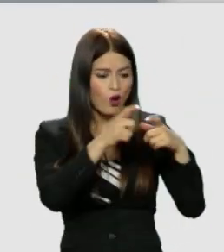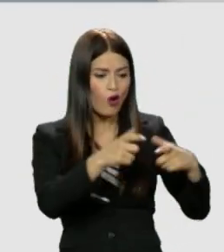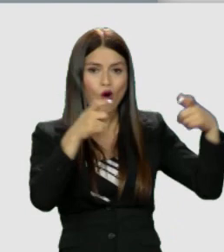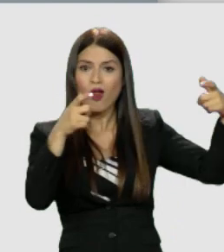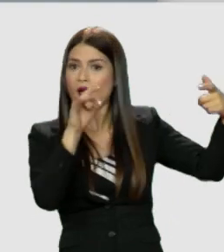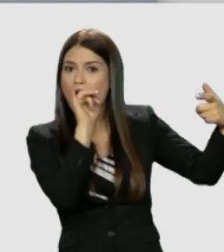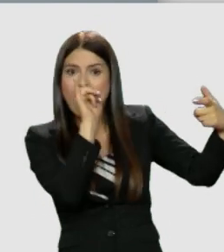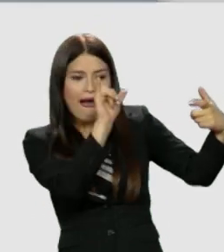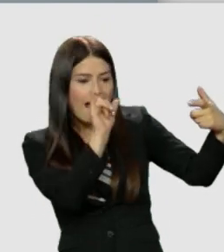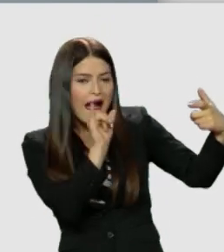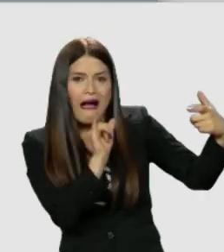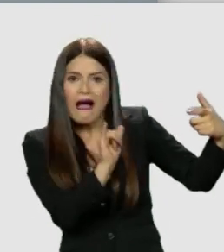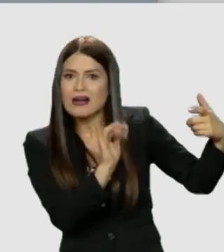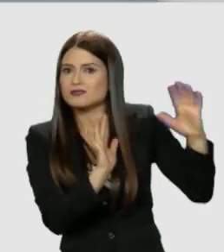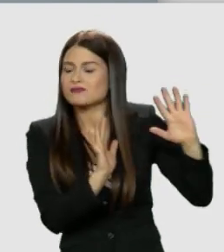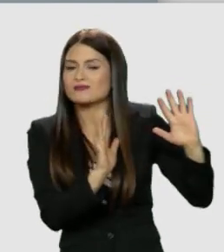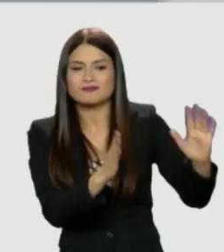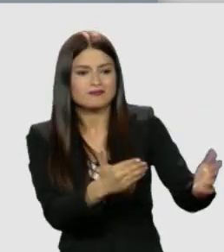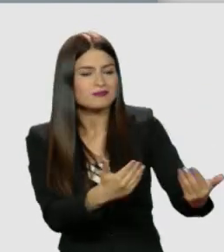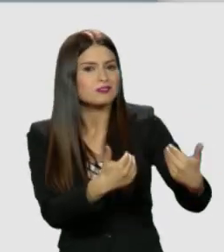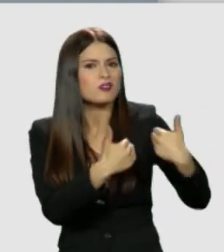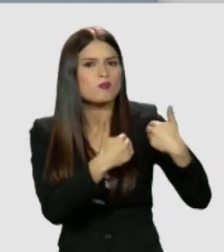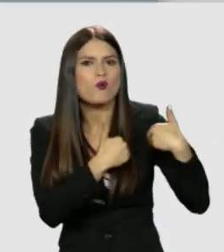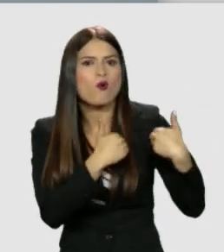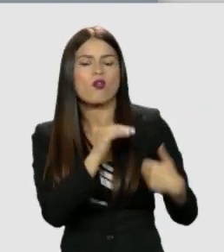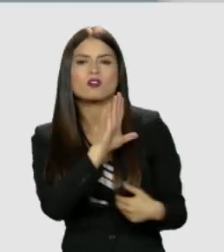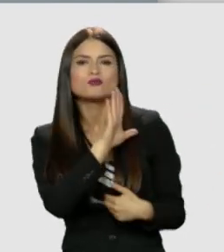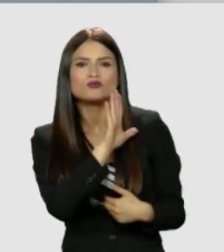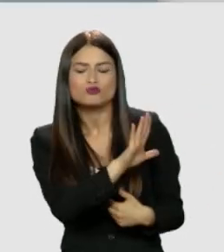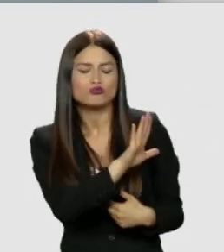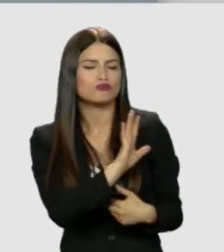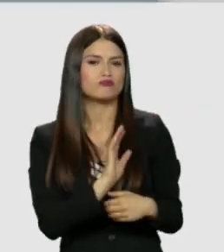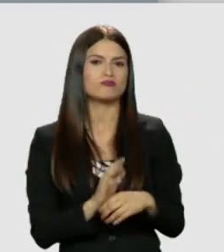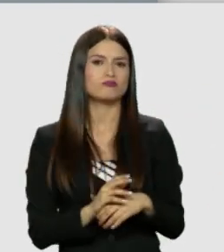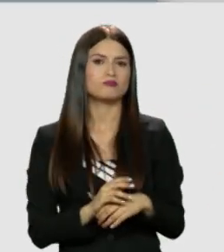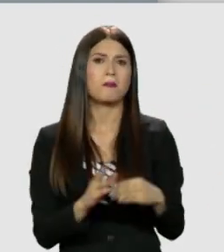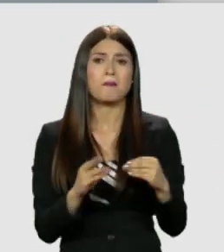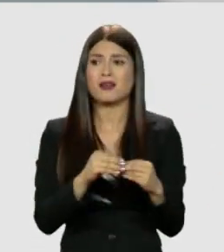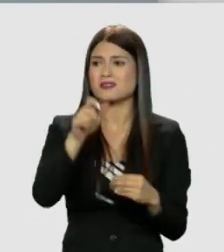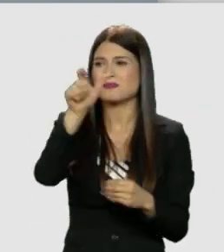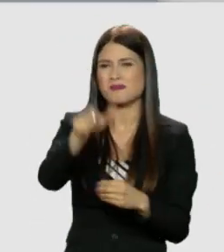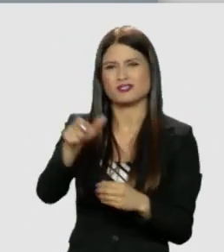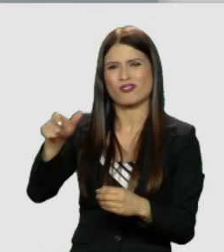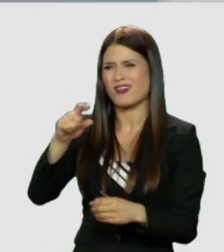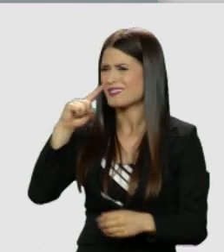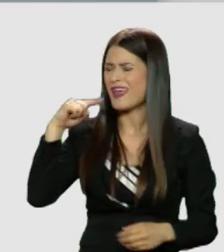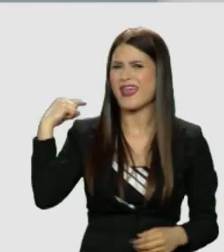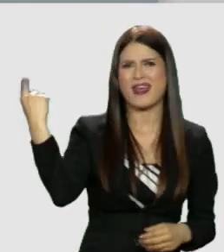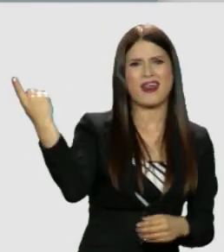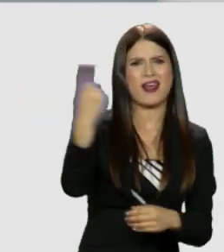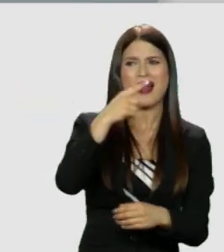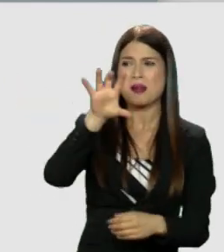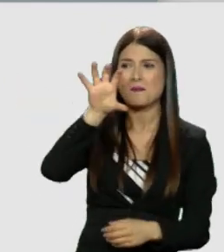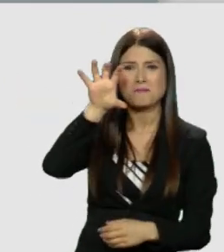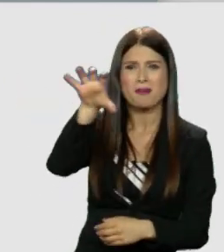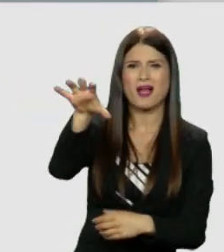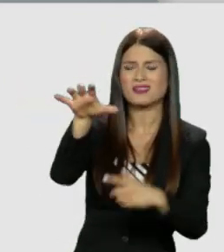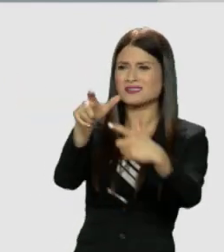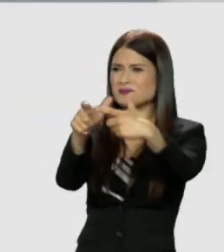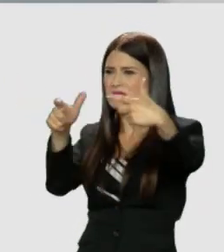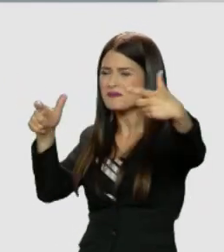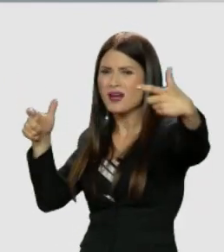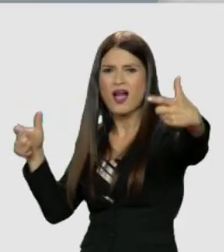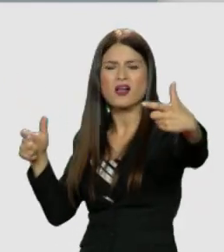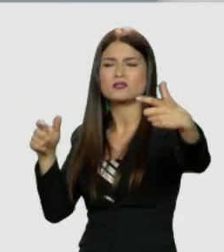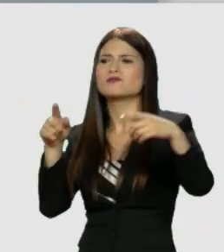misma se cuenta no solo con la legitimidad del voto popular sino que representa a todos